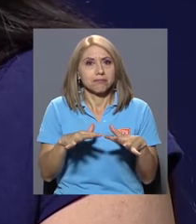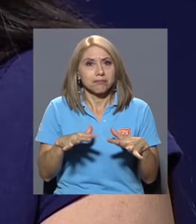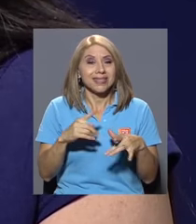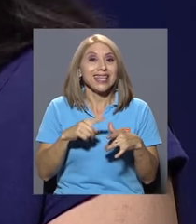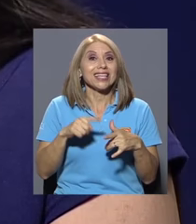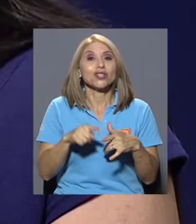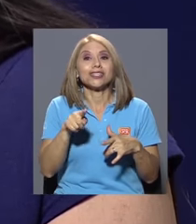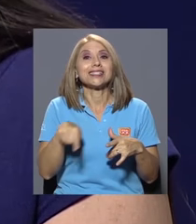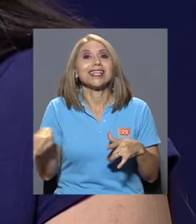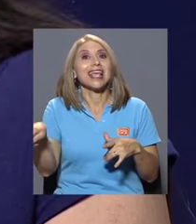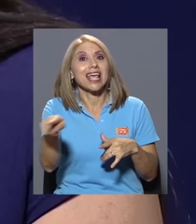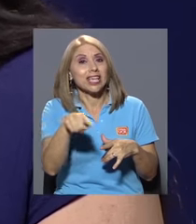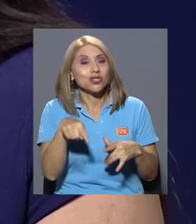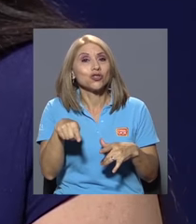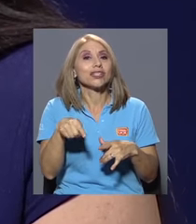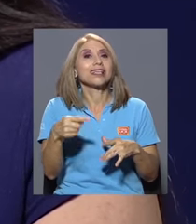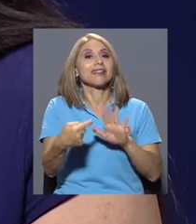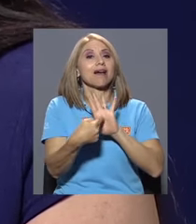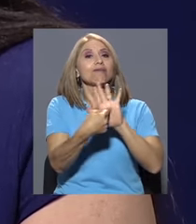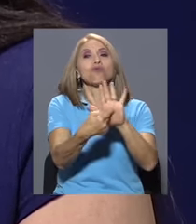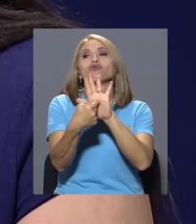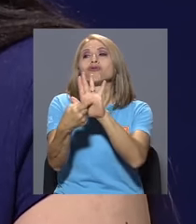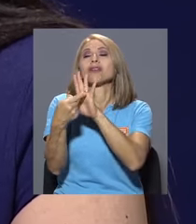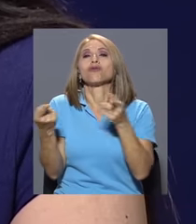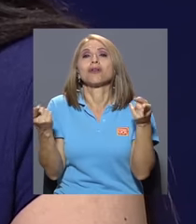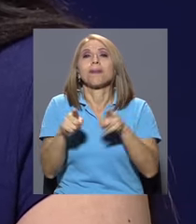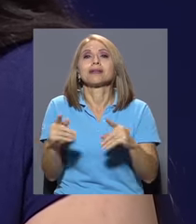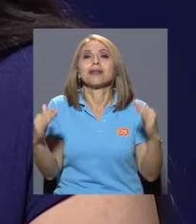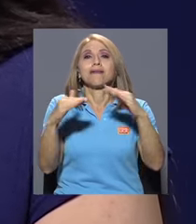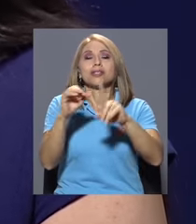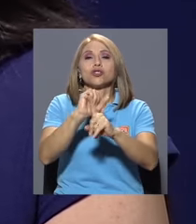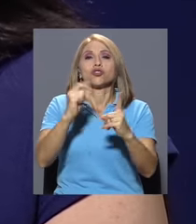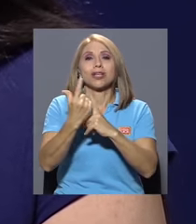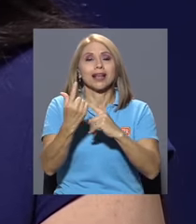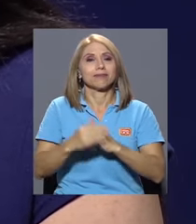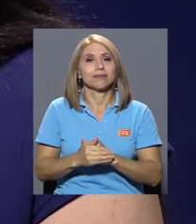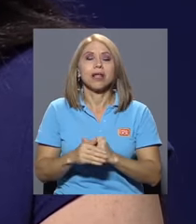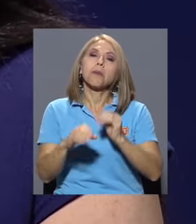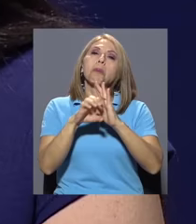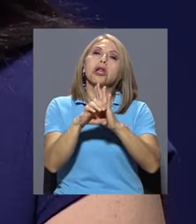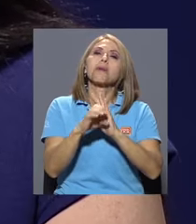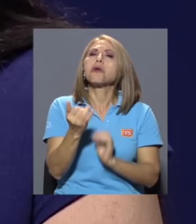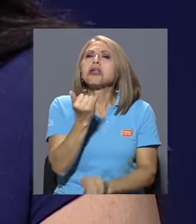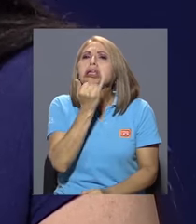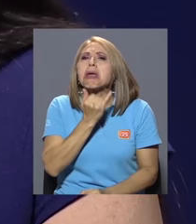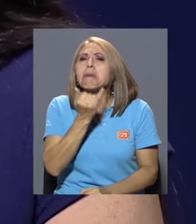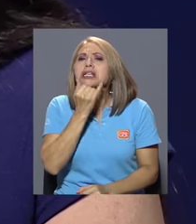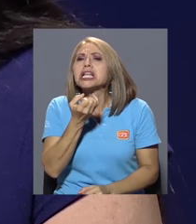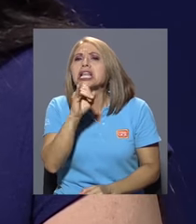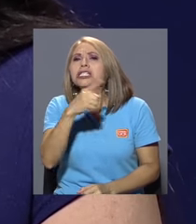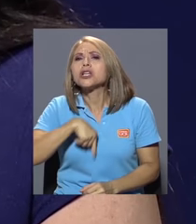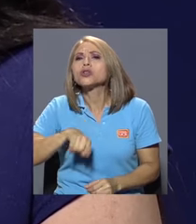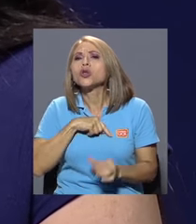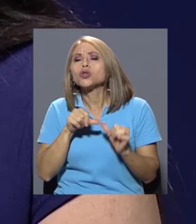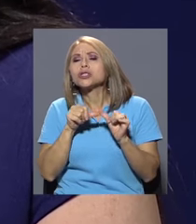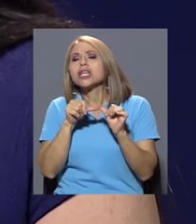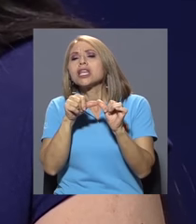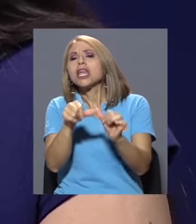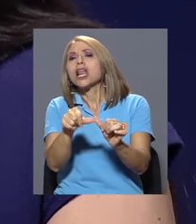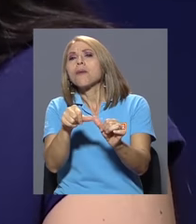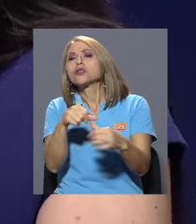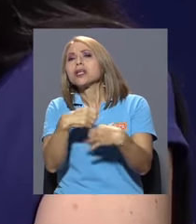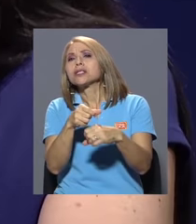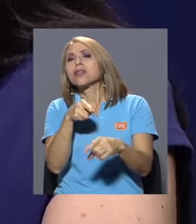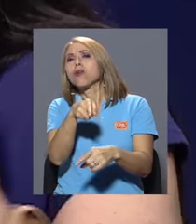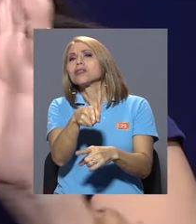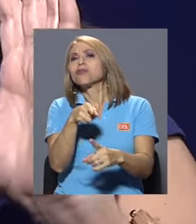dedo en muchas llagas, llagas sociales. Entonces están diciendo, bueno, ¿qué pasaría si siguiéramos por este, por este camino?